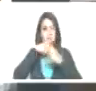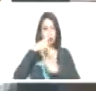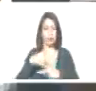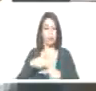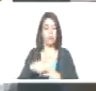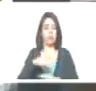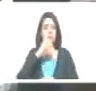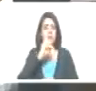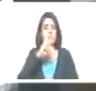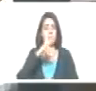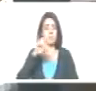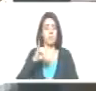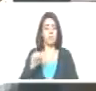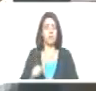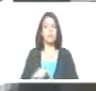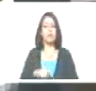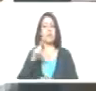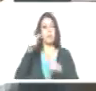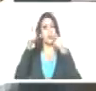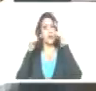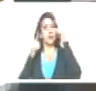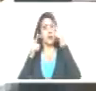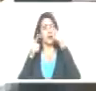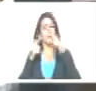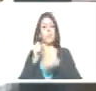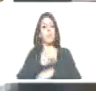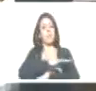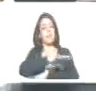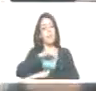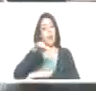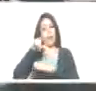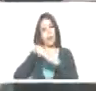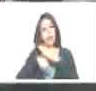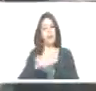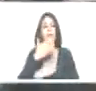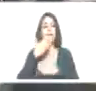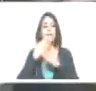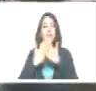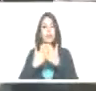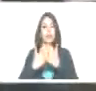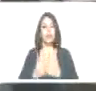Rómulo Gallegos, Hugo Chávez, llano adentro. Muchas gracias.